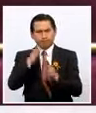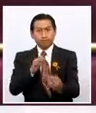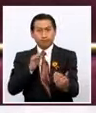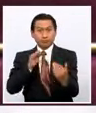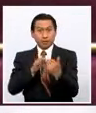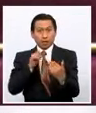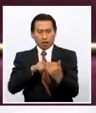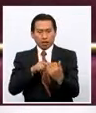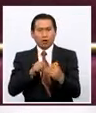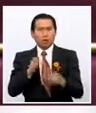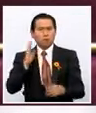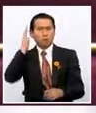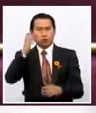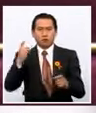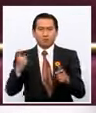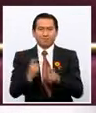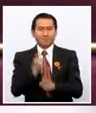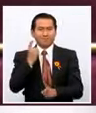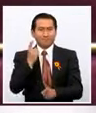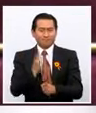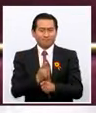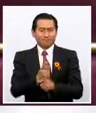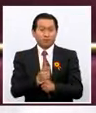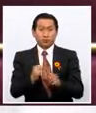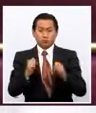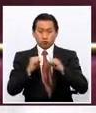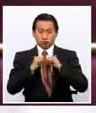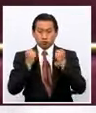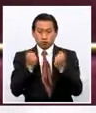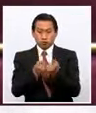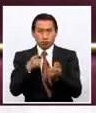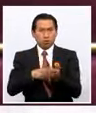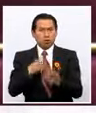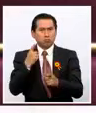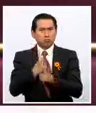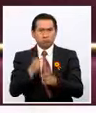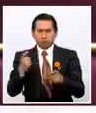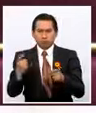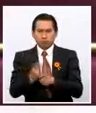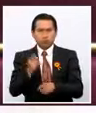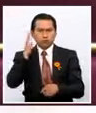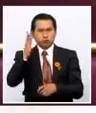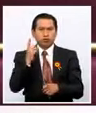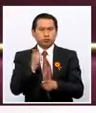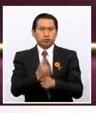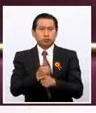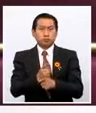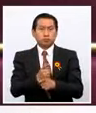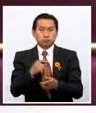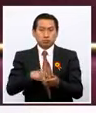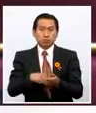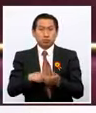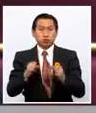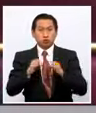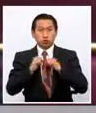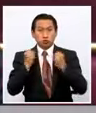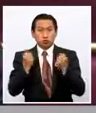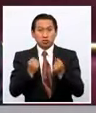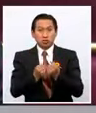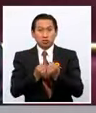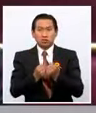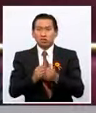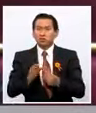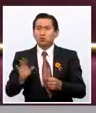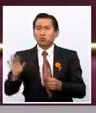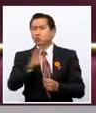sociedades que triunfan son las sociedades que conquistan el futuro son las sociedades que todos los